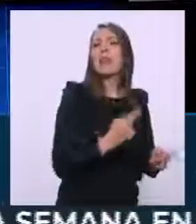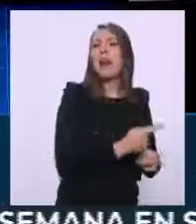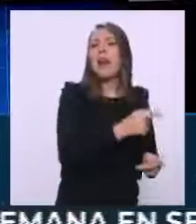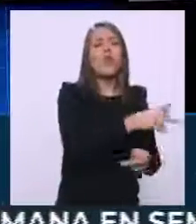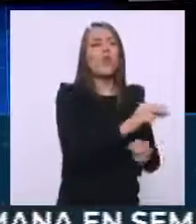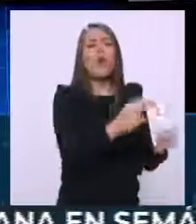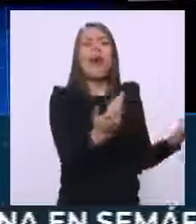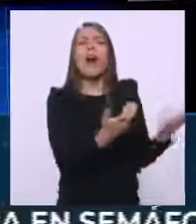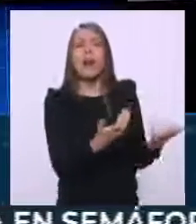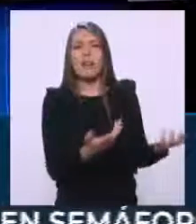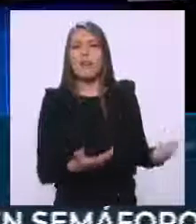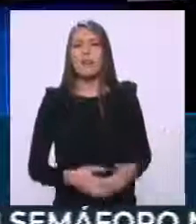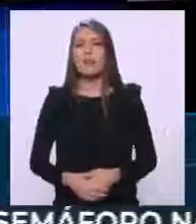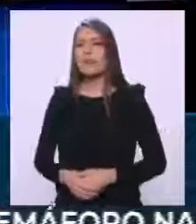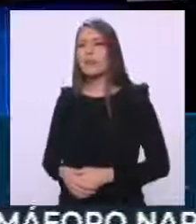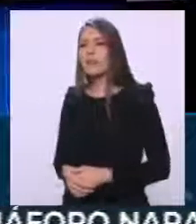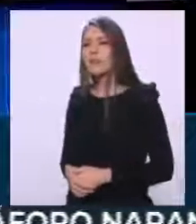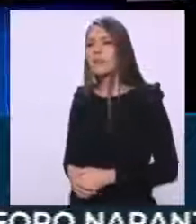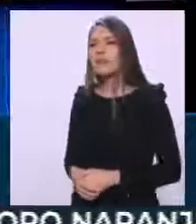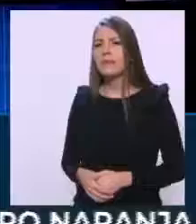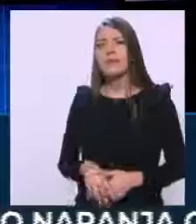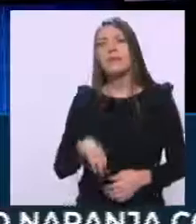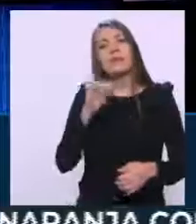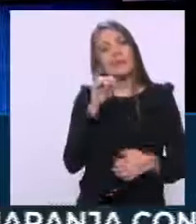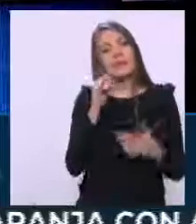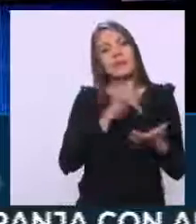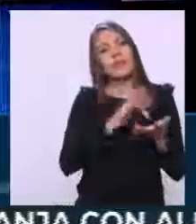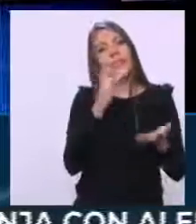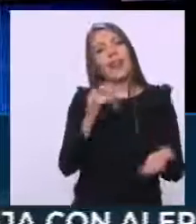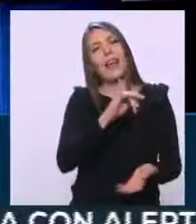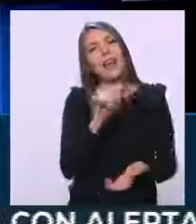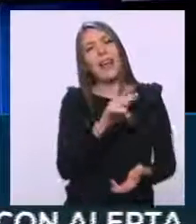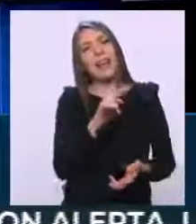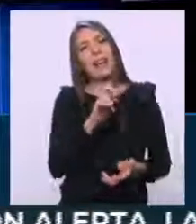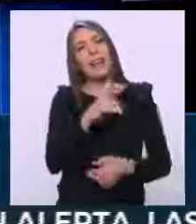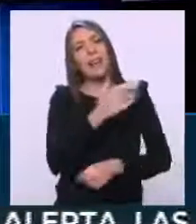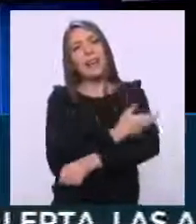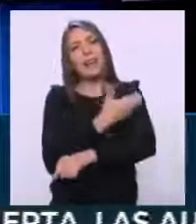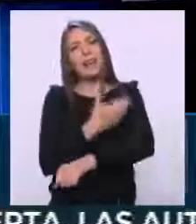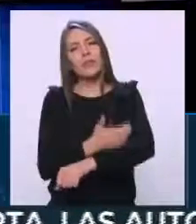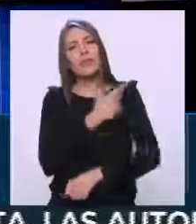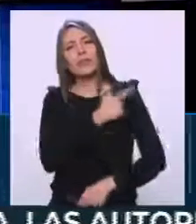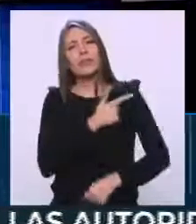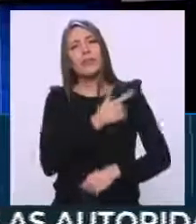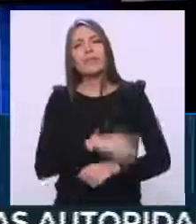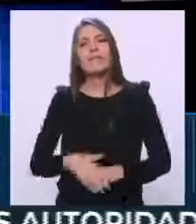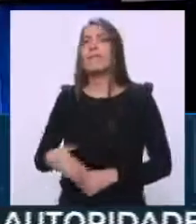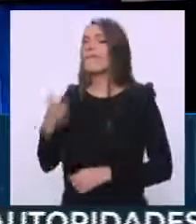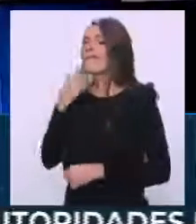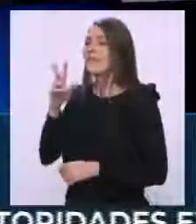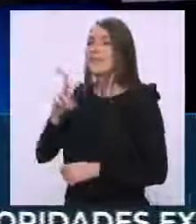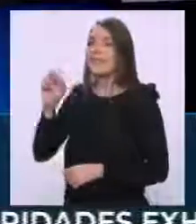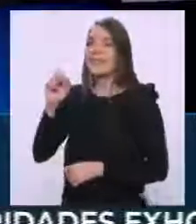hacer? Exacto. Exactamente. ¿Y qué hicieron, Javier? Muchísimas gracias por habernos acompañado. Qué gusto. Buen fin de semana. Buen Un fin de abrazote. semana, Javier, muchas gracias.